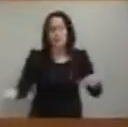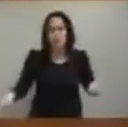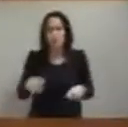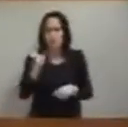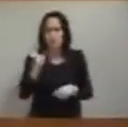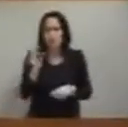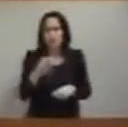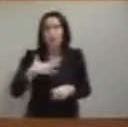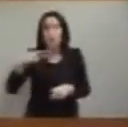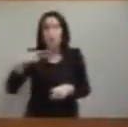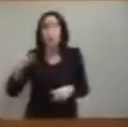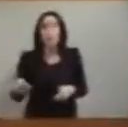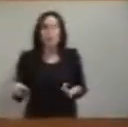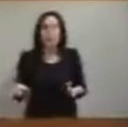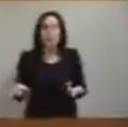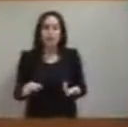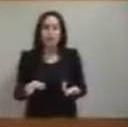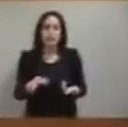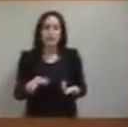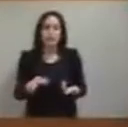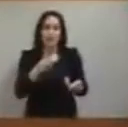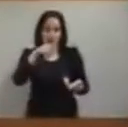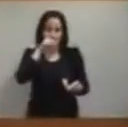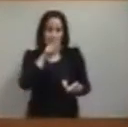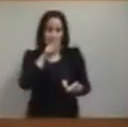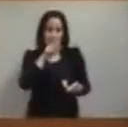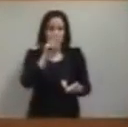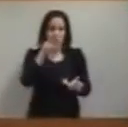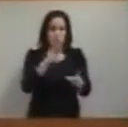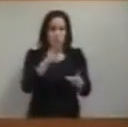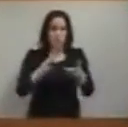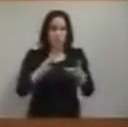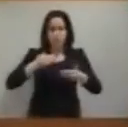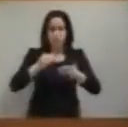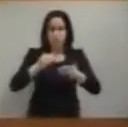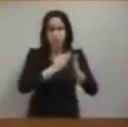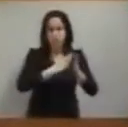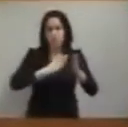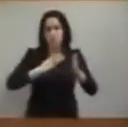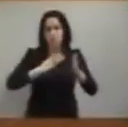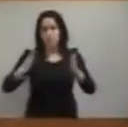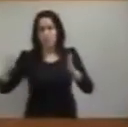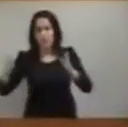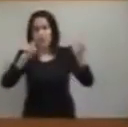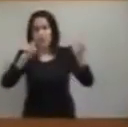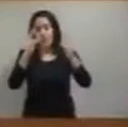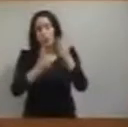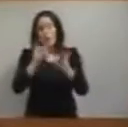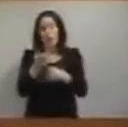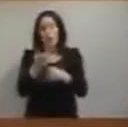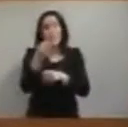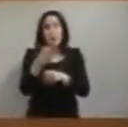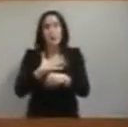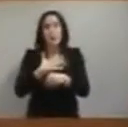que sea que con el correr del año, con el correr del ejercicio vigente, esa cifra de endeudamiento se